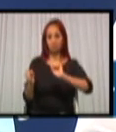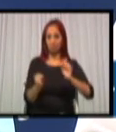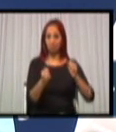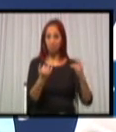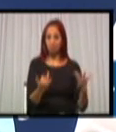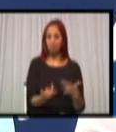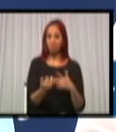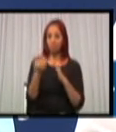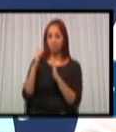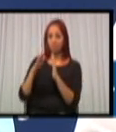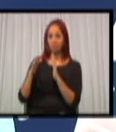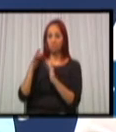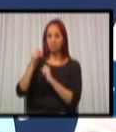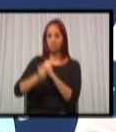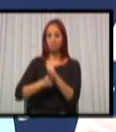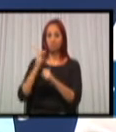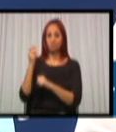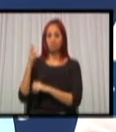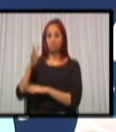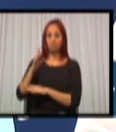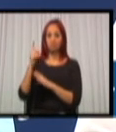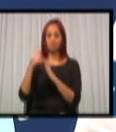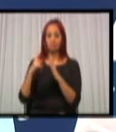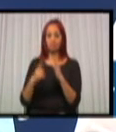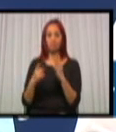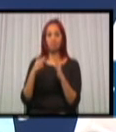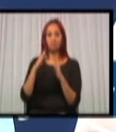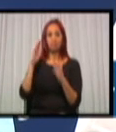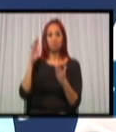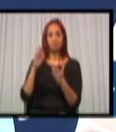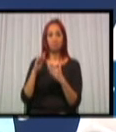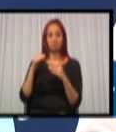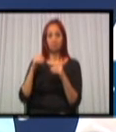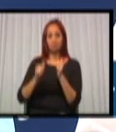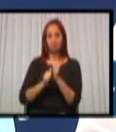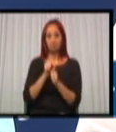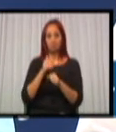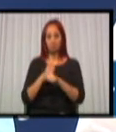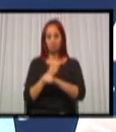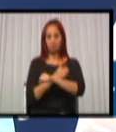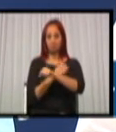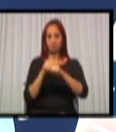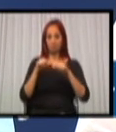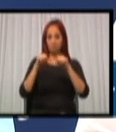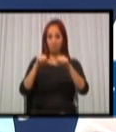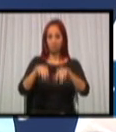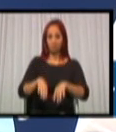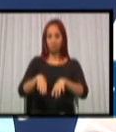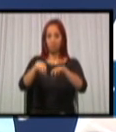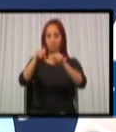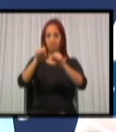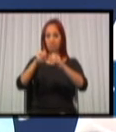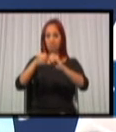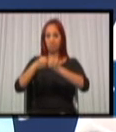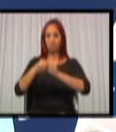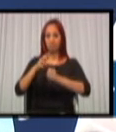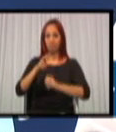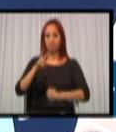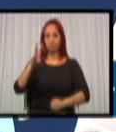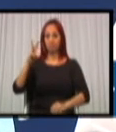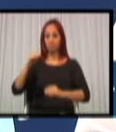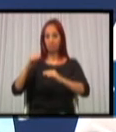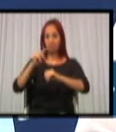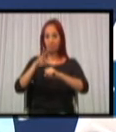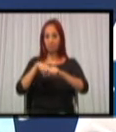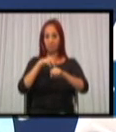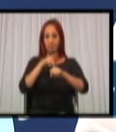La Contraloría para el año 2014 nos califica como la municipalidad con mayor avance, posicionándonos en el puesto número 26 a nivel